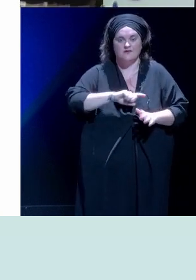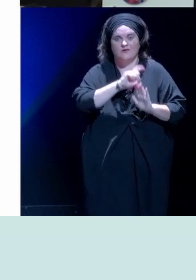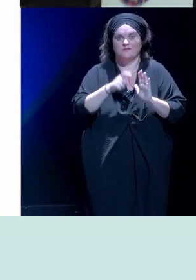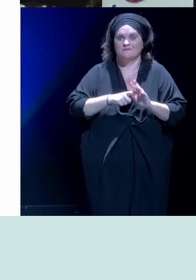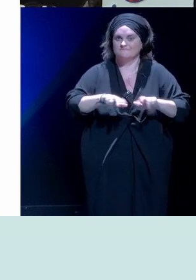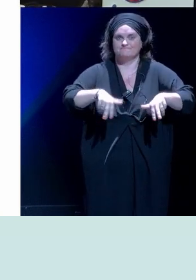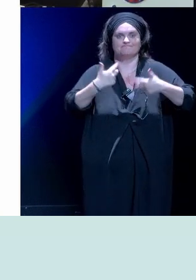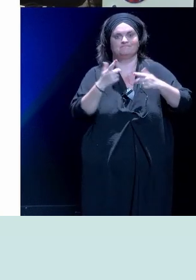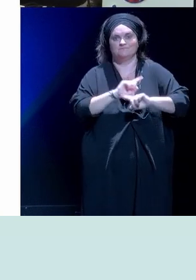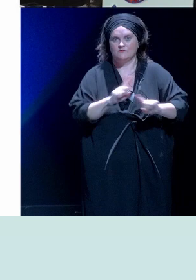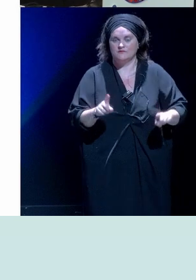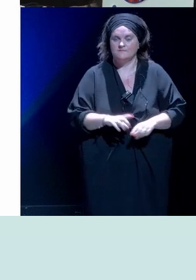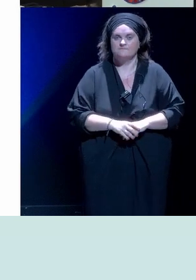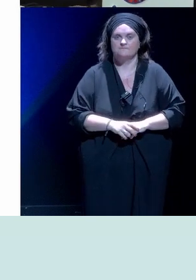pleno.